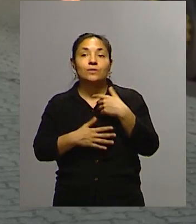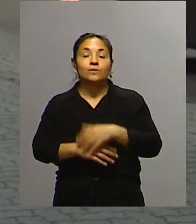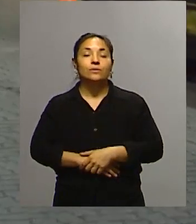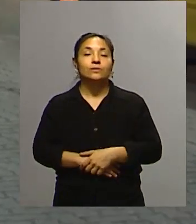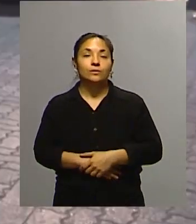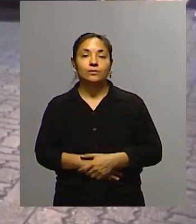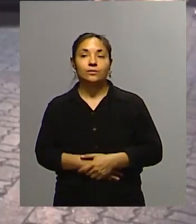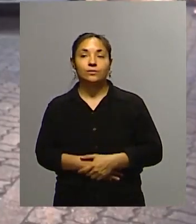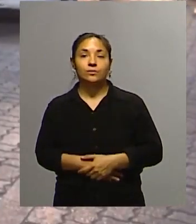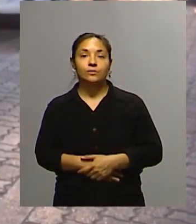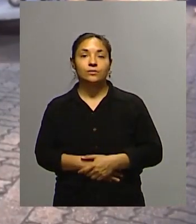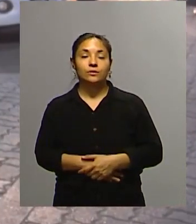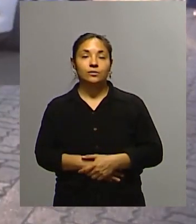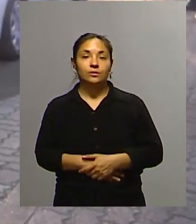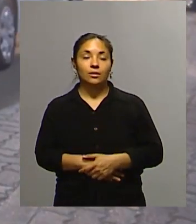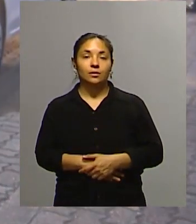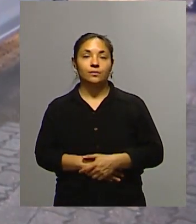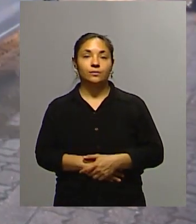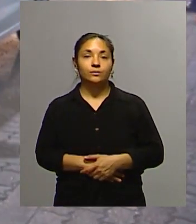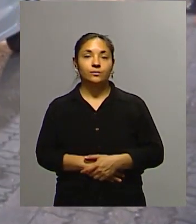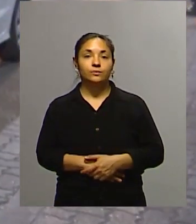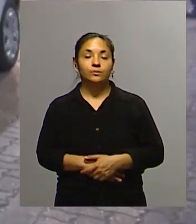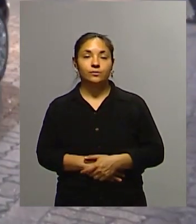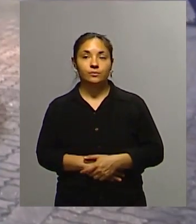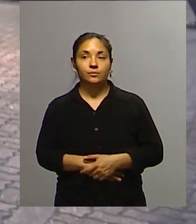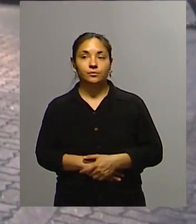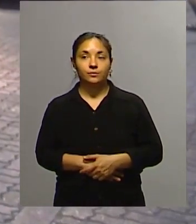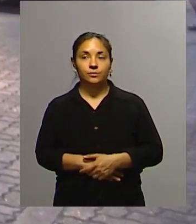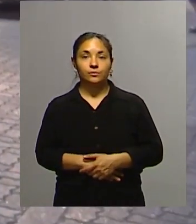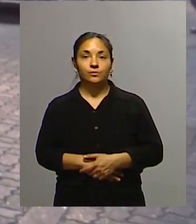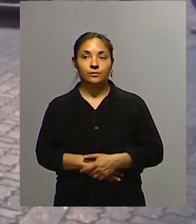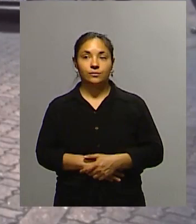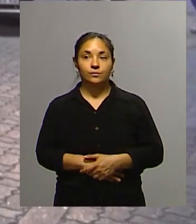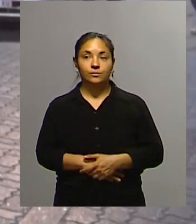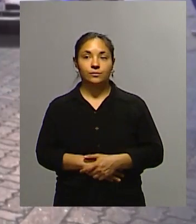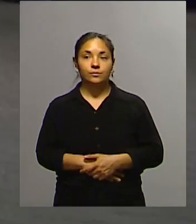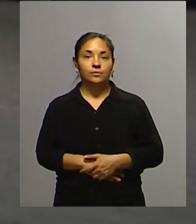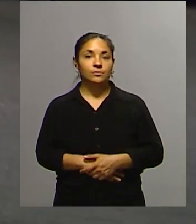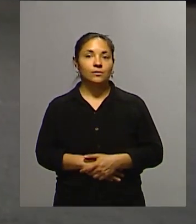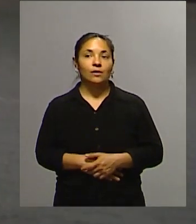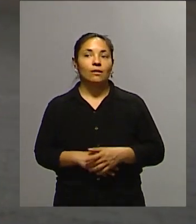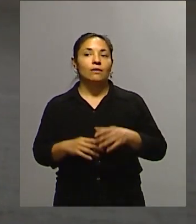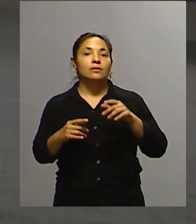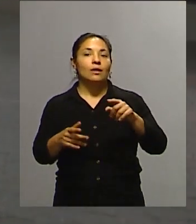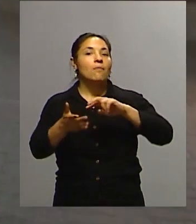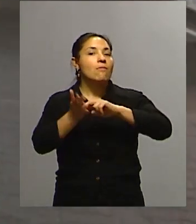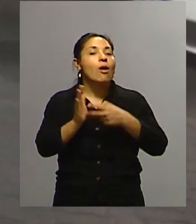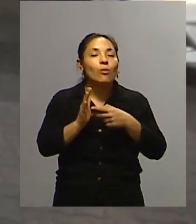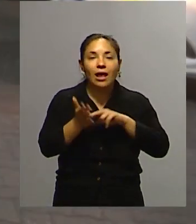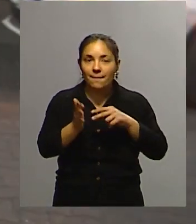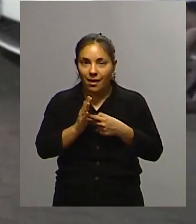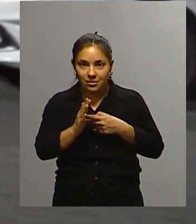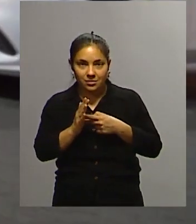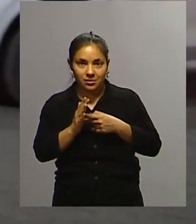a el eje del problema. Creo que los